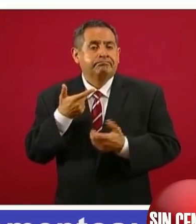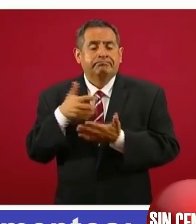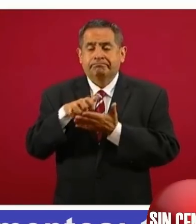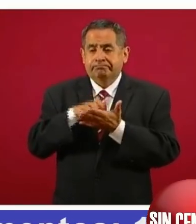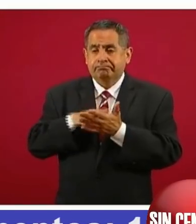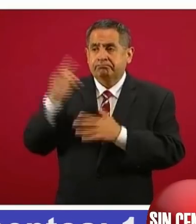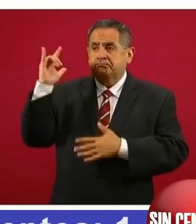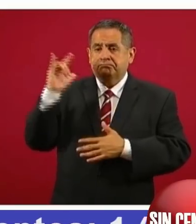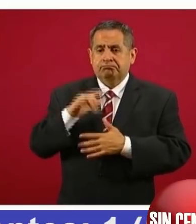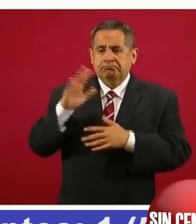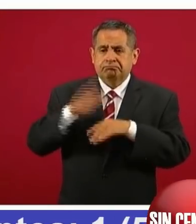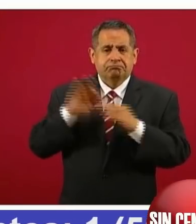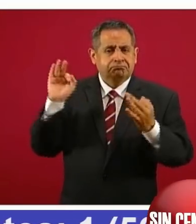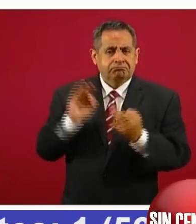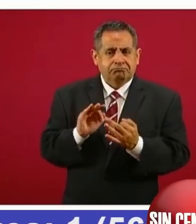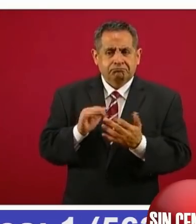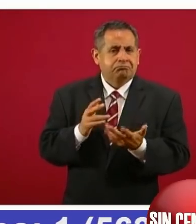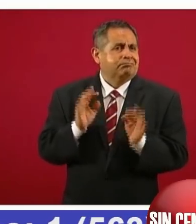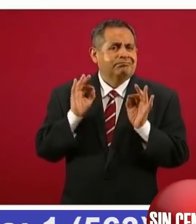representa pues un